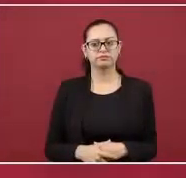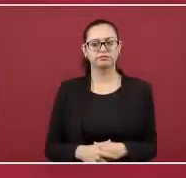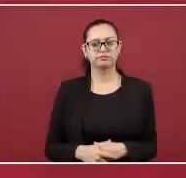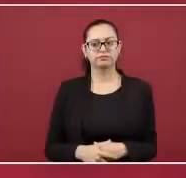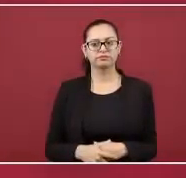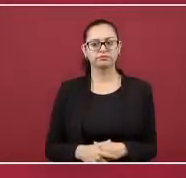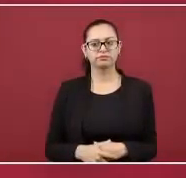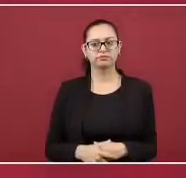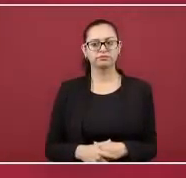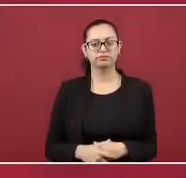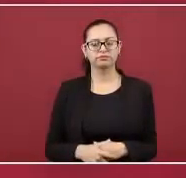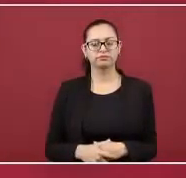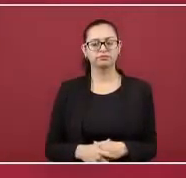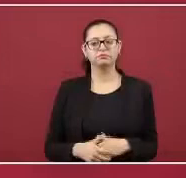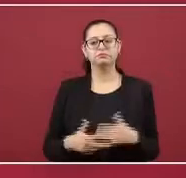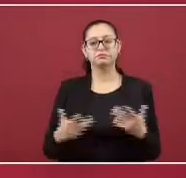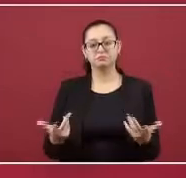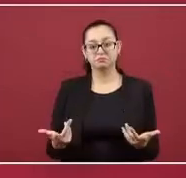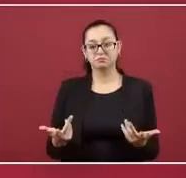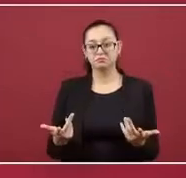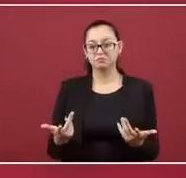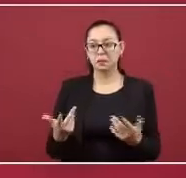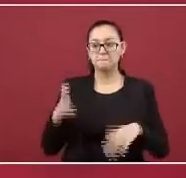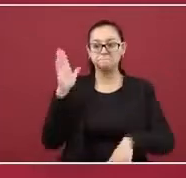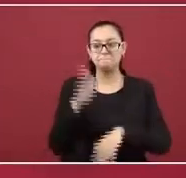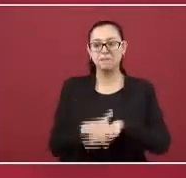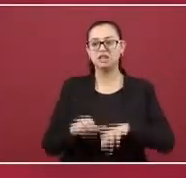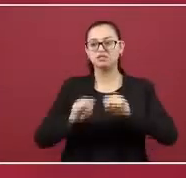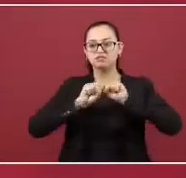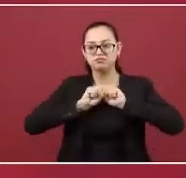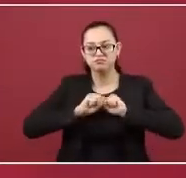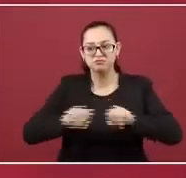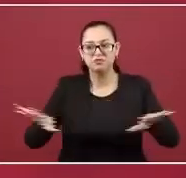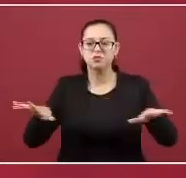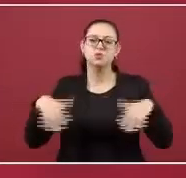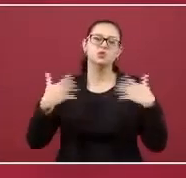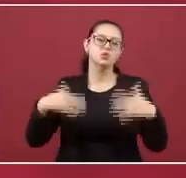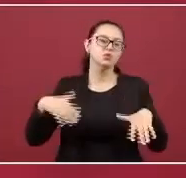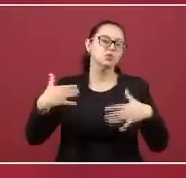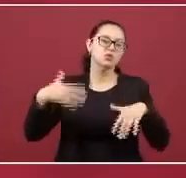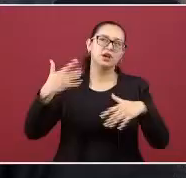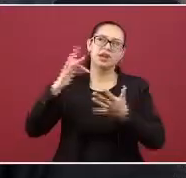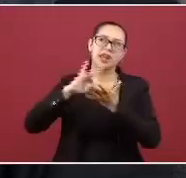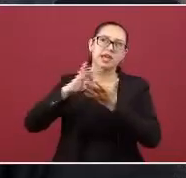con las redes sociales, con las benditas redes sociales.